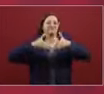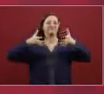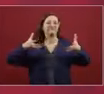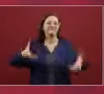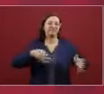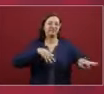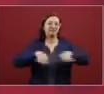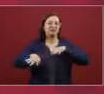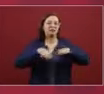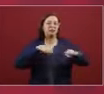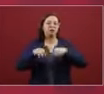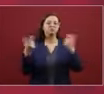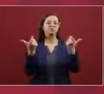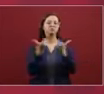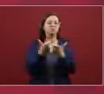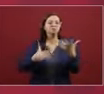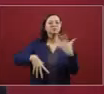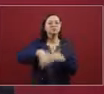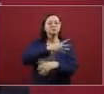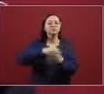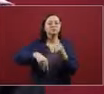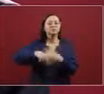y está en pie